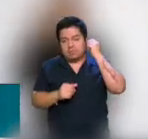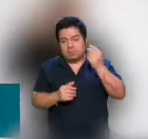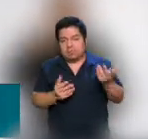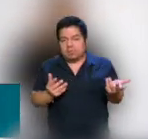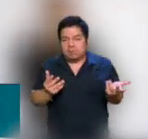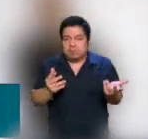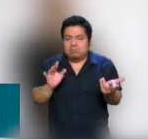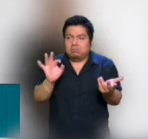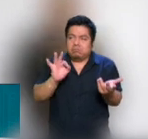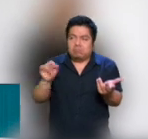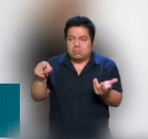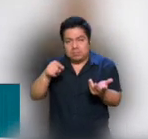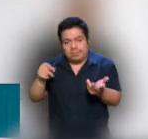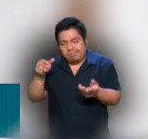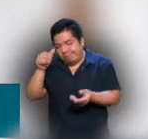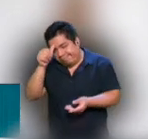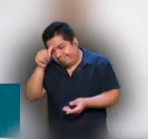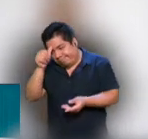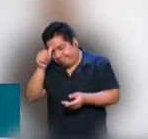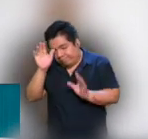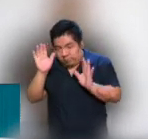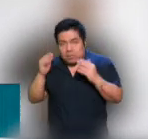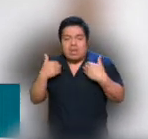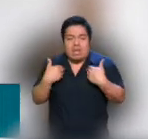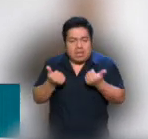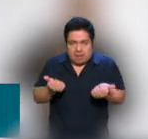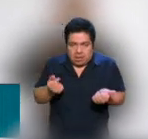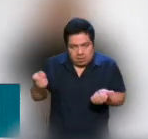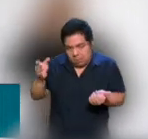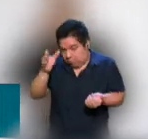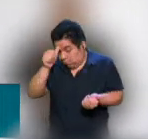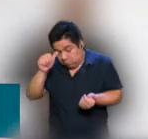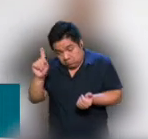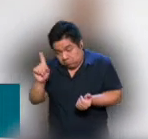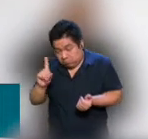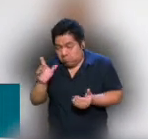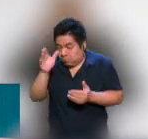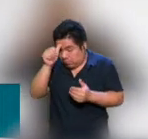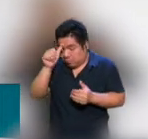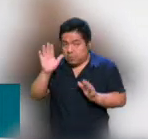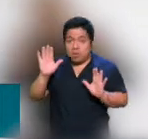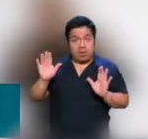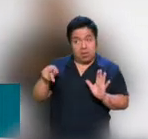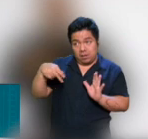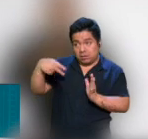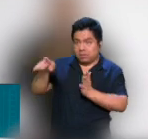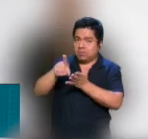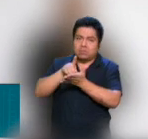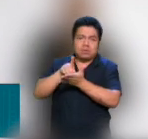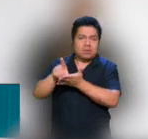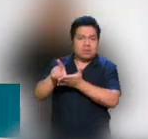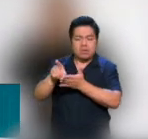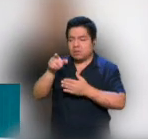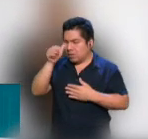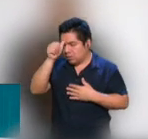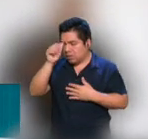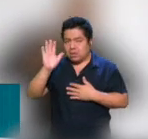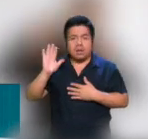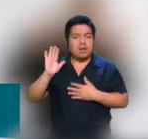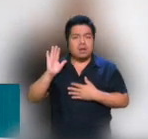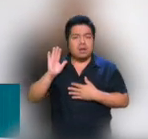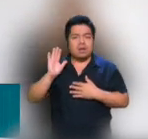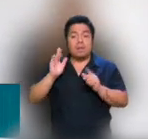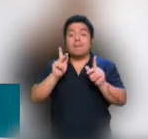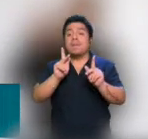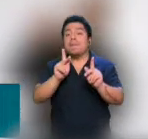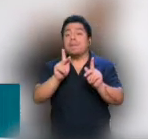Puede no estar de acuerdo con la reforma al Poder Judicial. Tienen derecho a no estar de acuerdo. El